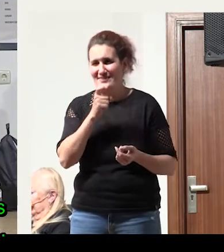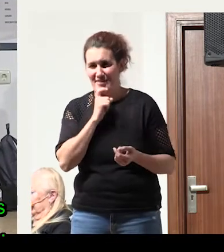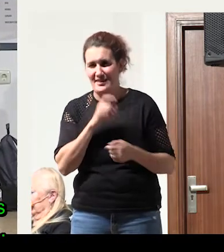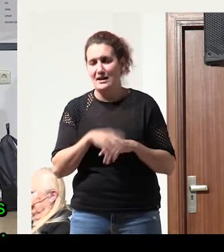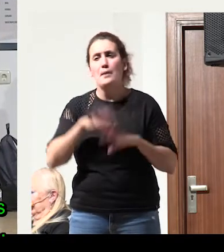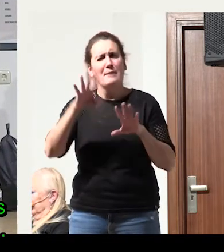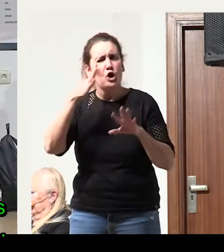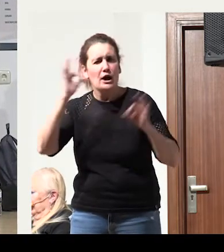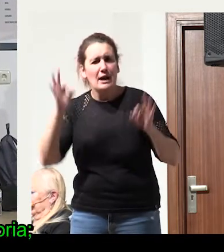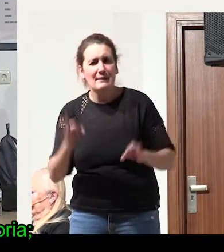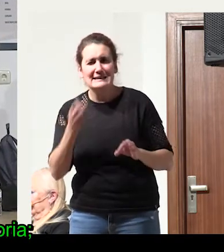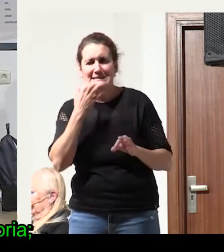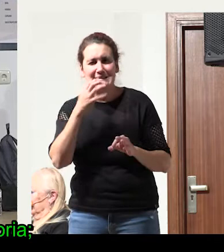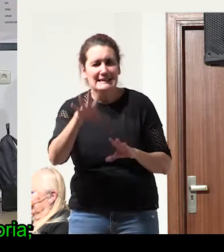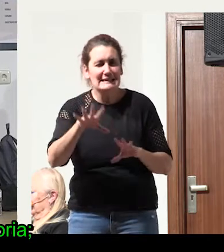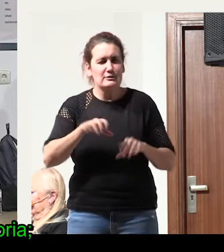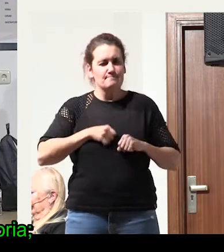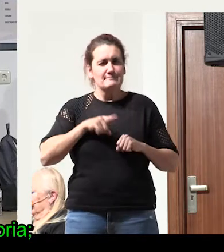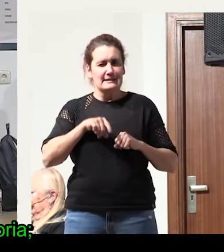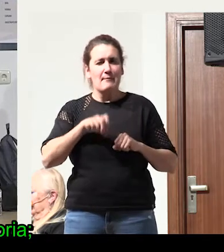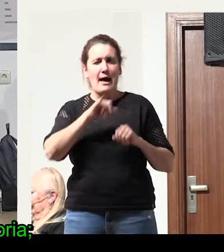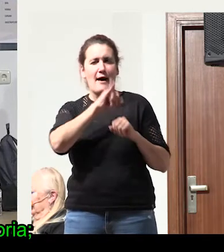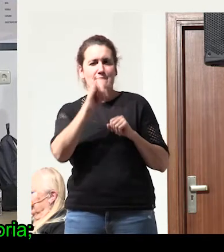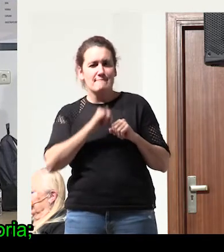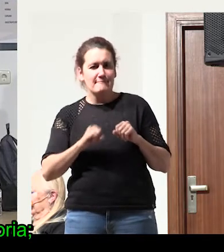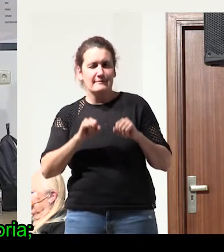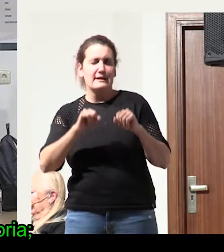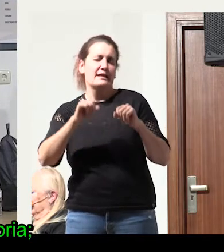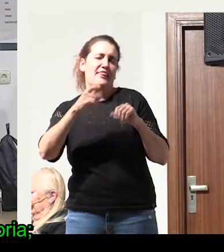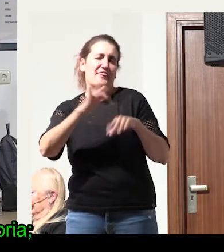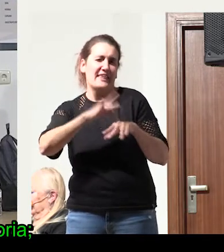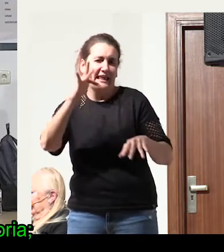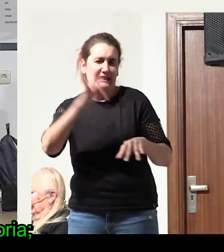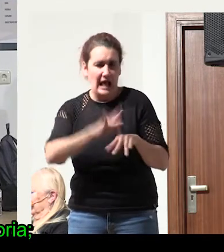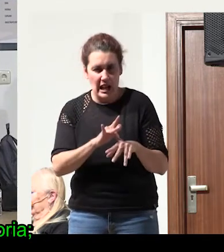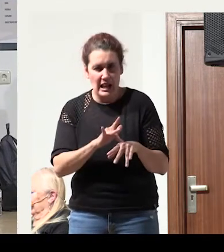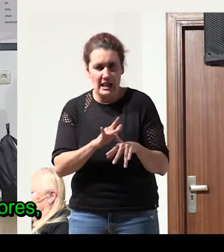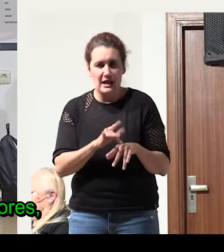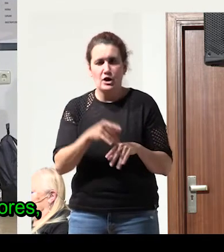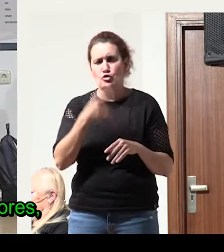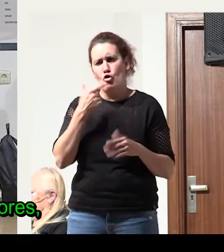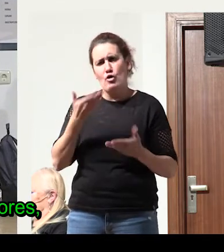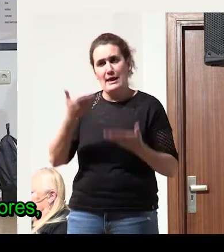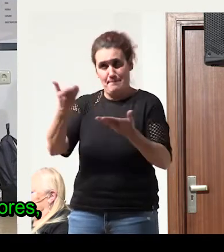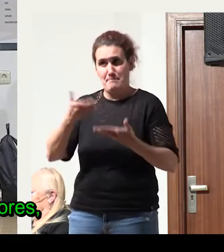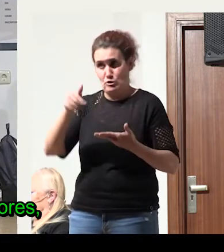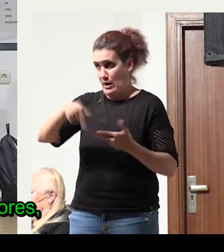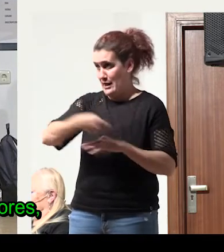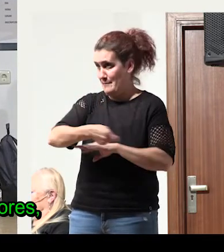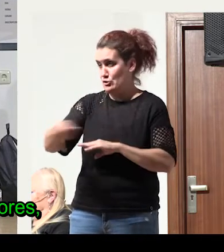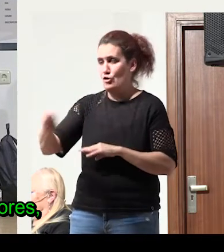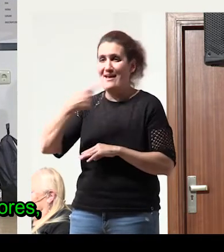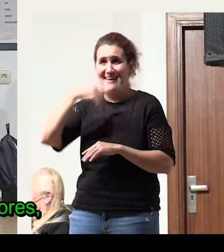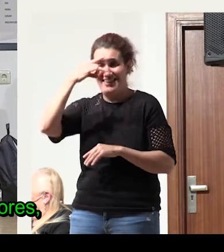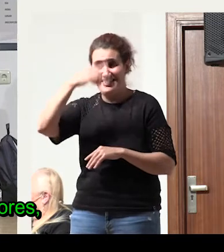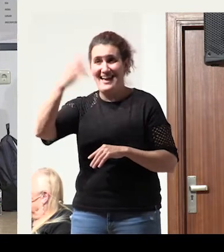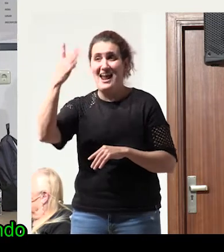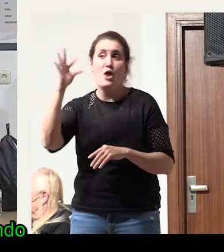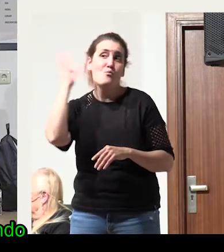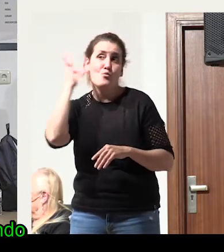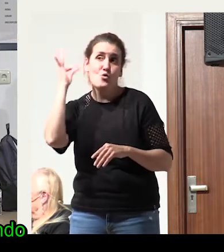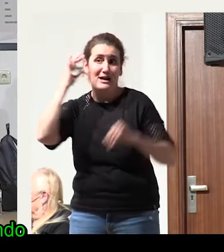el tema de la brecha digital, yo suelo decir, sería ideal que os invito a que lo hagáis en Vitoria, sería ideal que las mujeres mayores, por